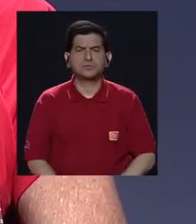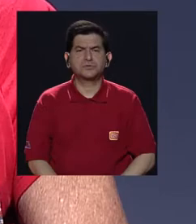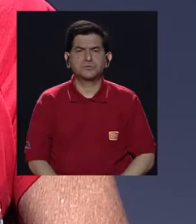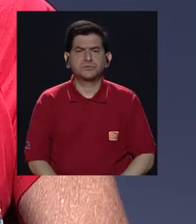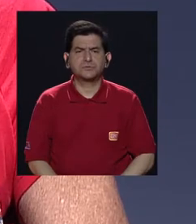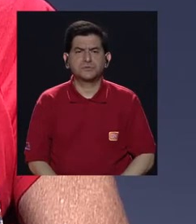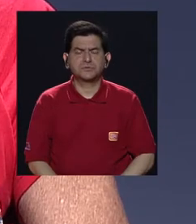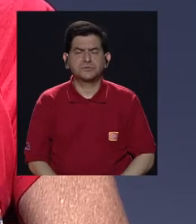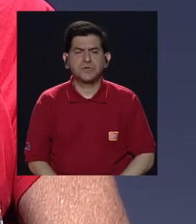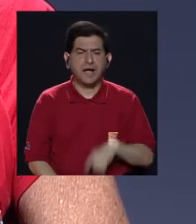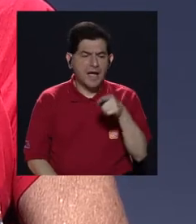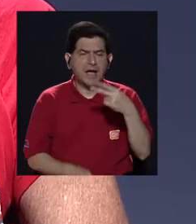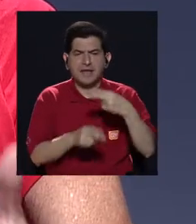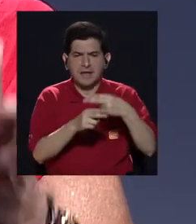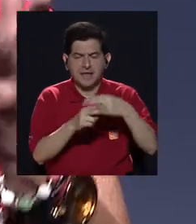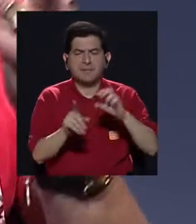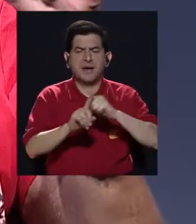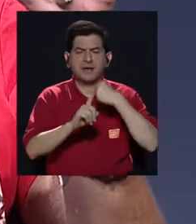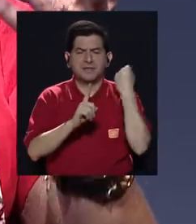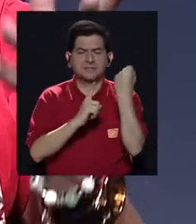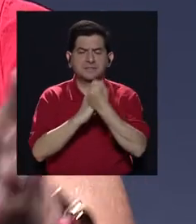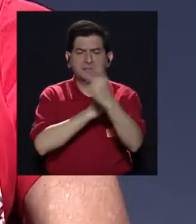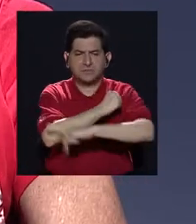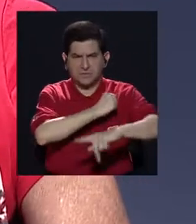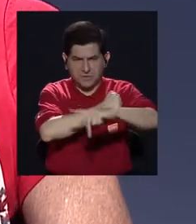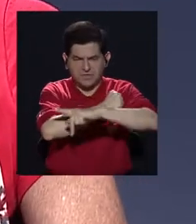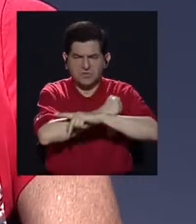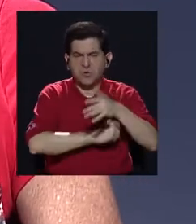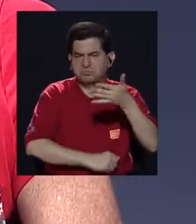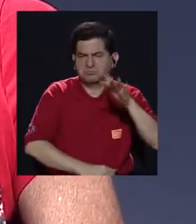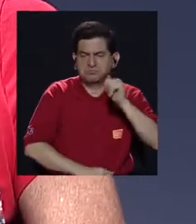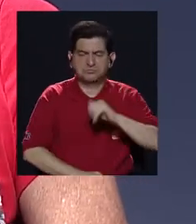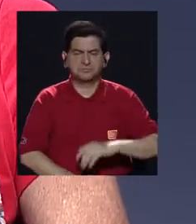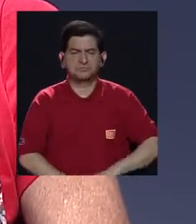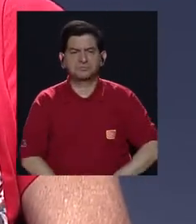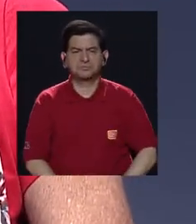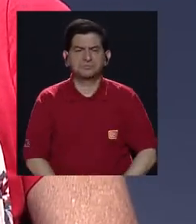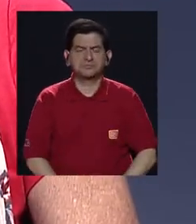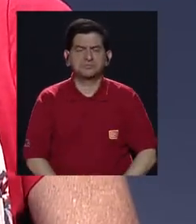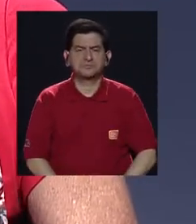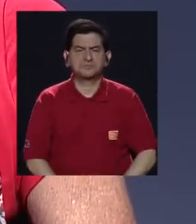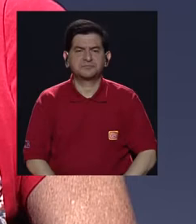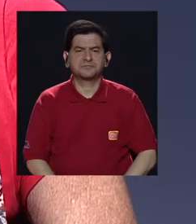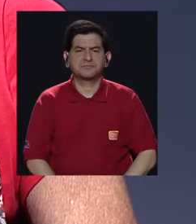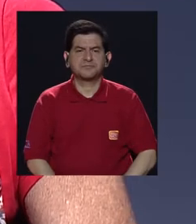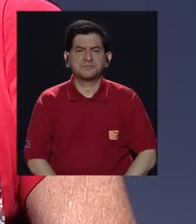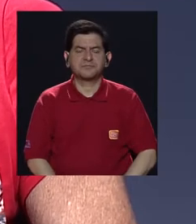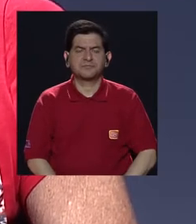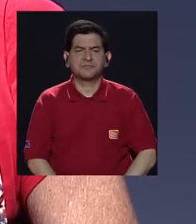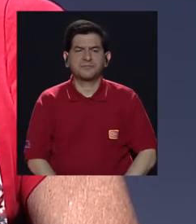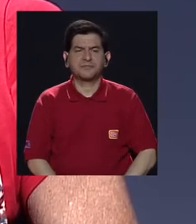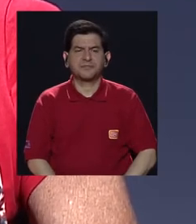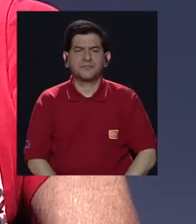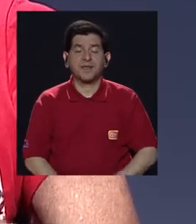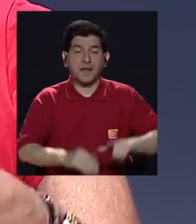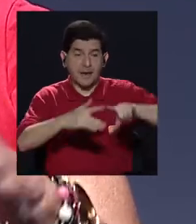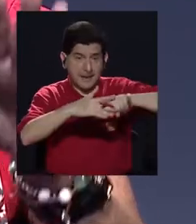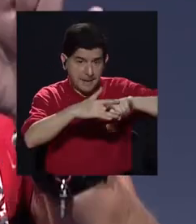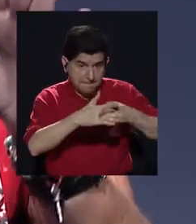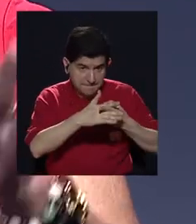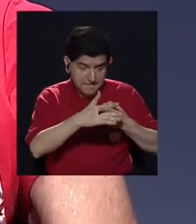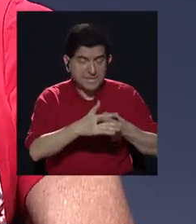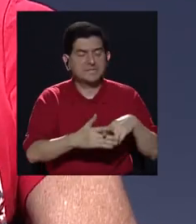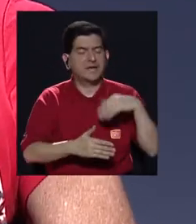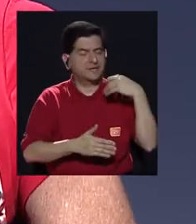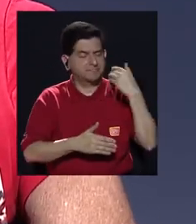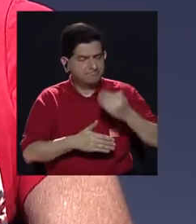república dominicana le llamaron estado una nación algo así y empezamos